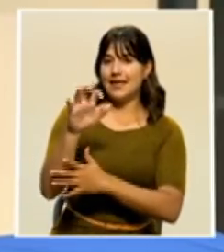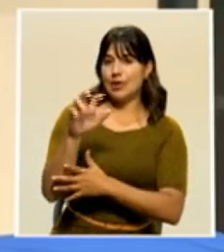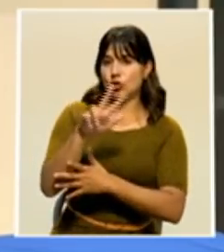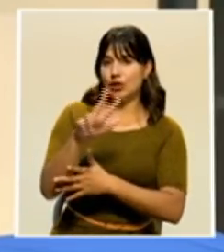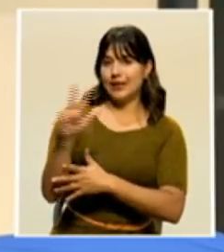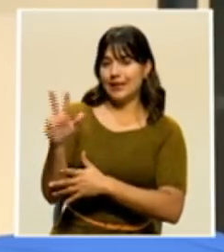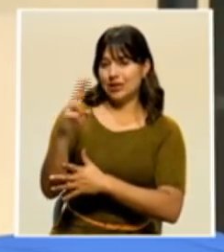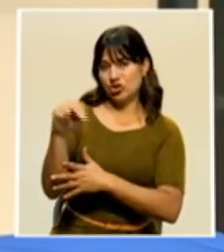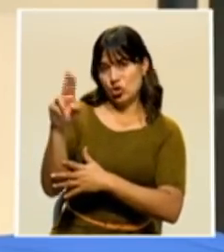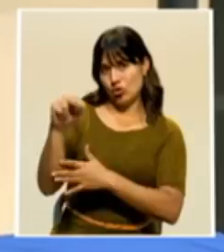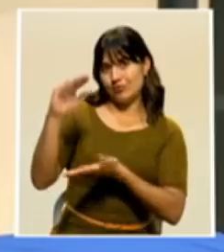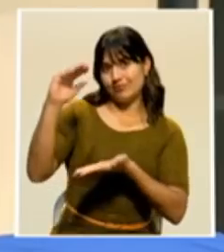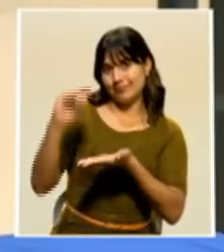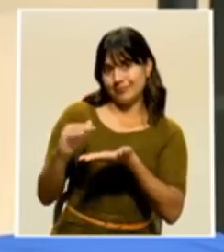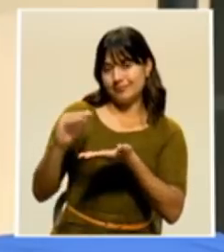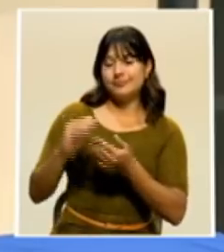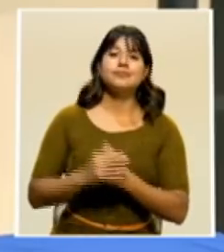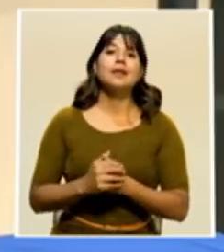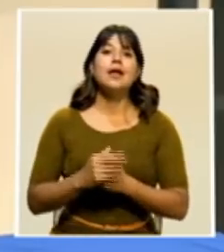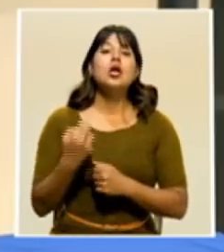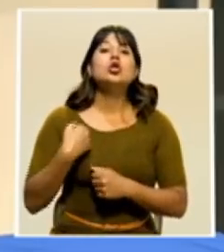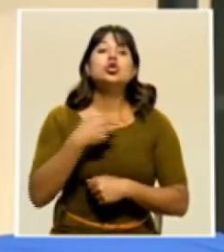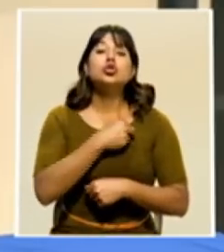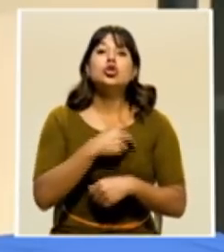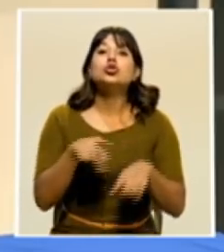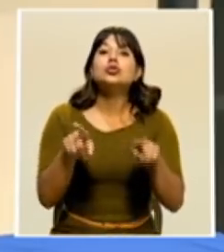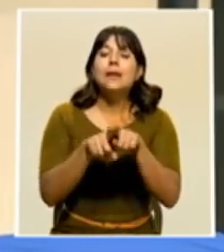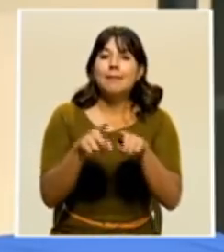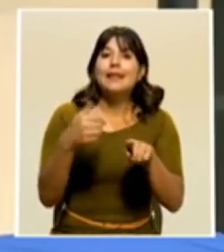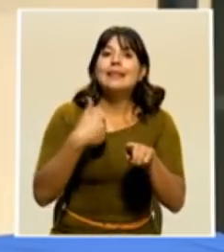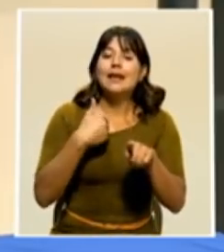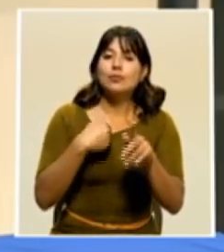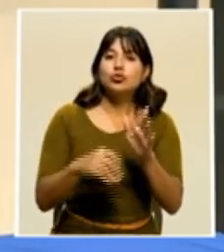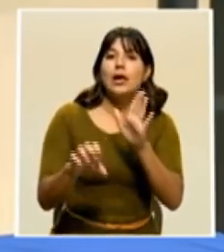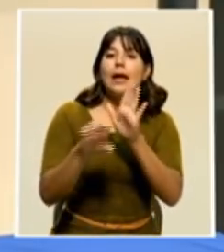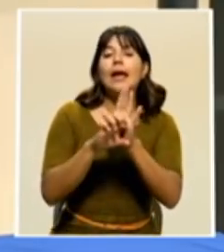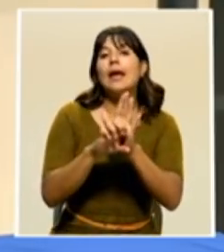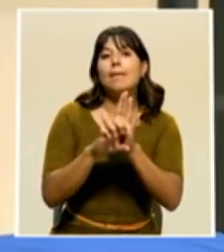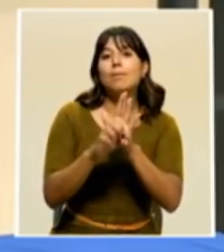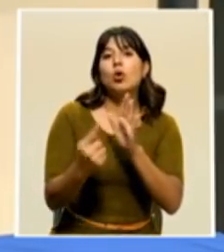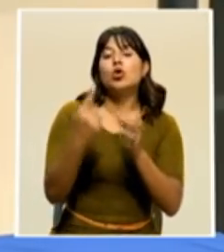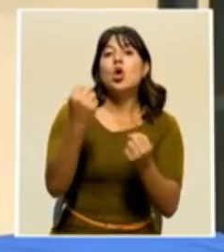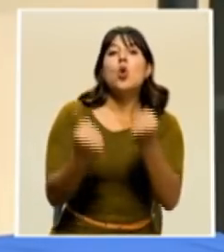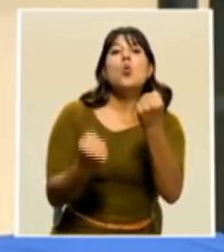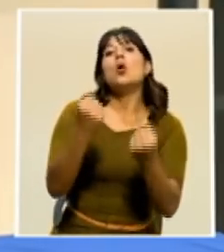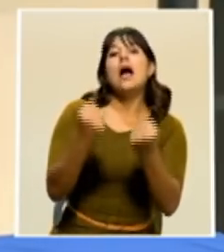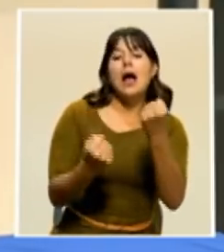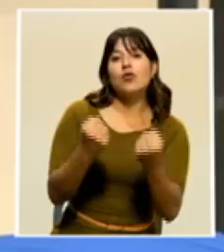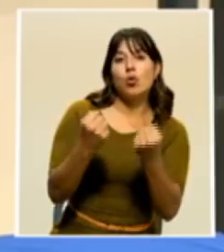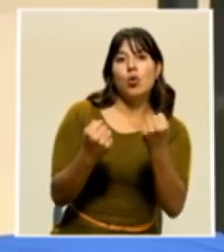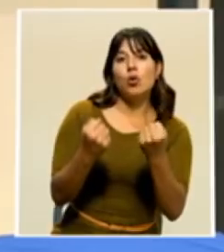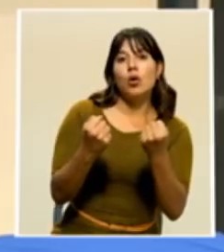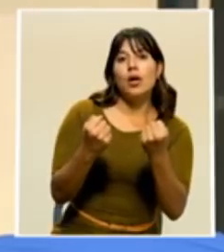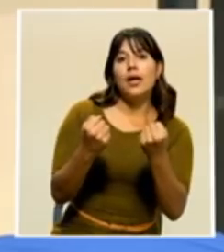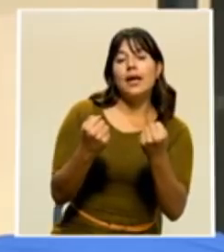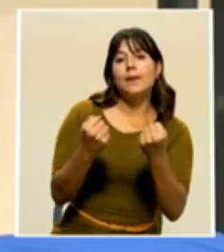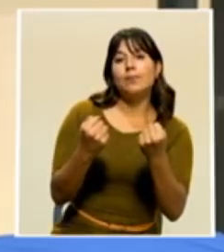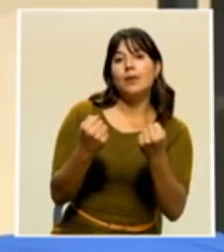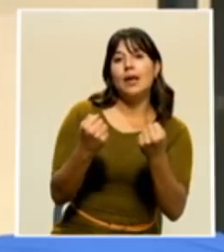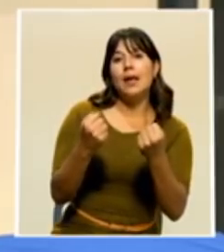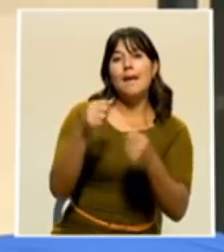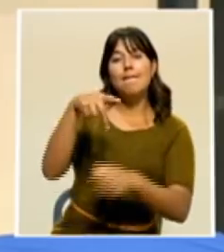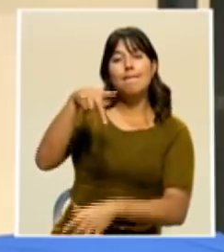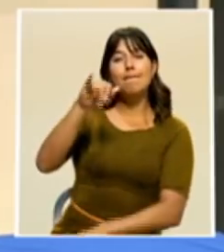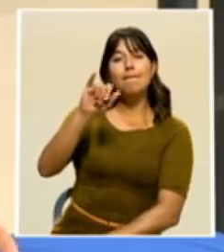116.533 colones. Tenemos también el ejemplo de lo que sería un vehículo carga liviana, cuyo valor